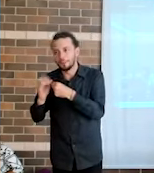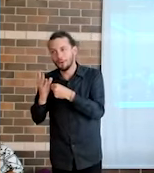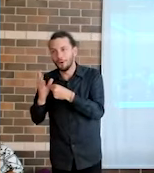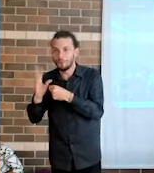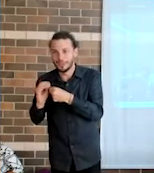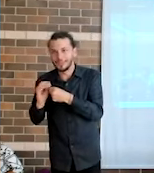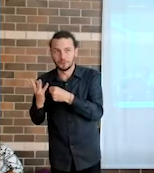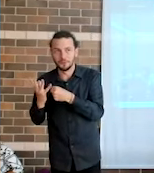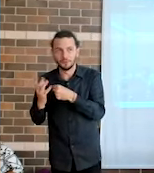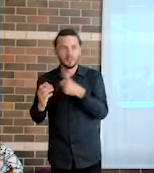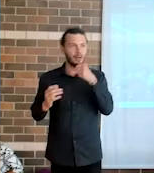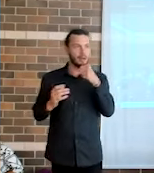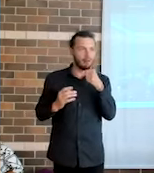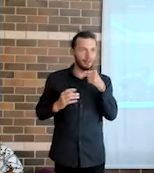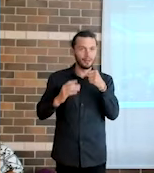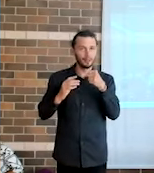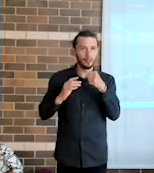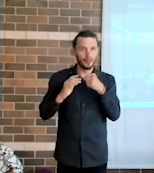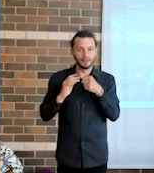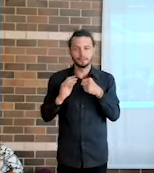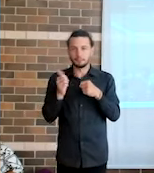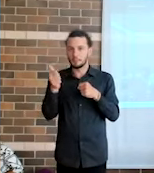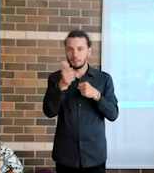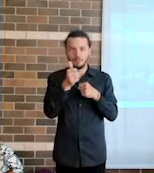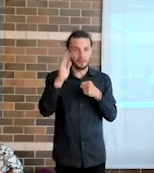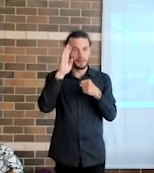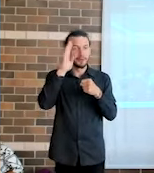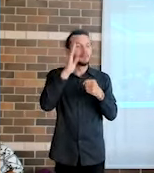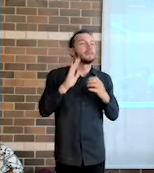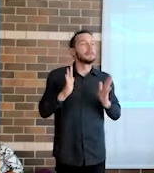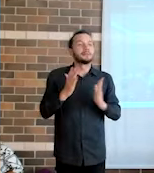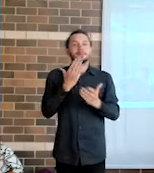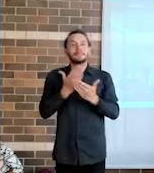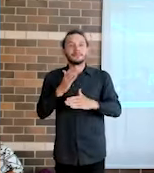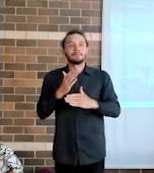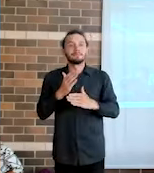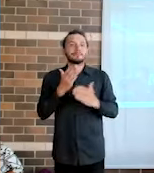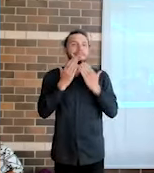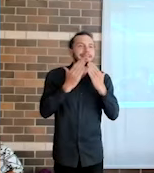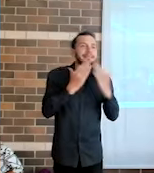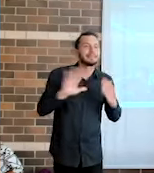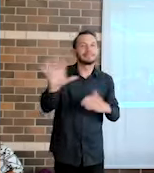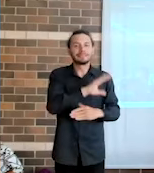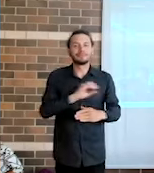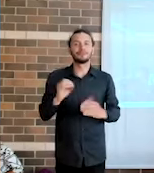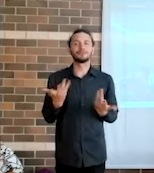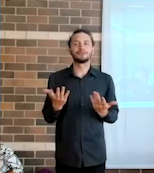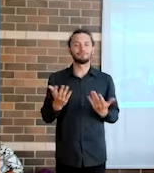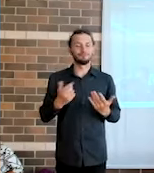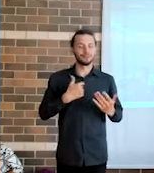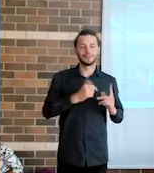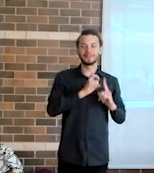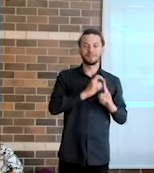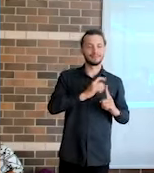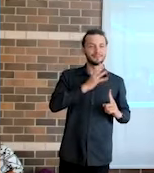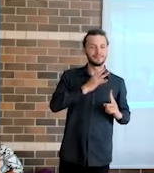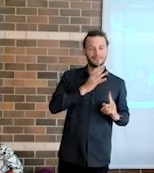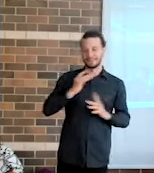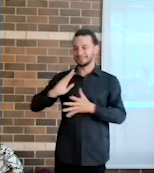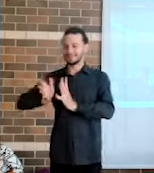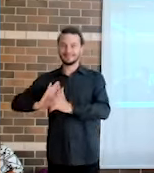Hola, hasta bueno, buenas tardes a todos y todas. Agradecerles por el encuentro, por la palabra y la seña. Y quiero aprovechar